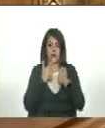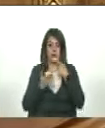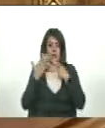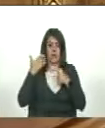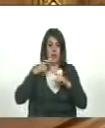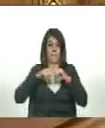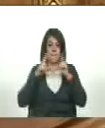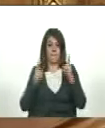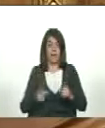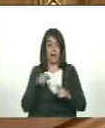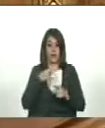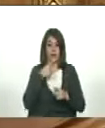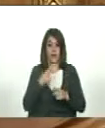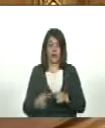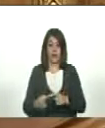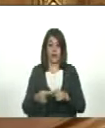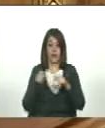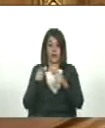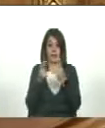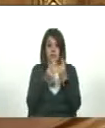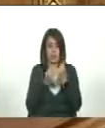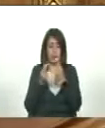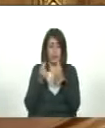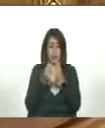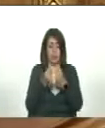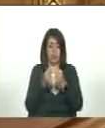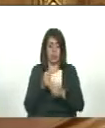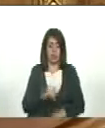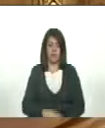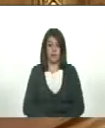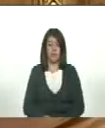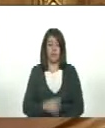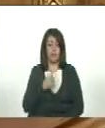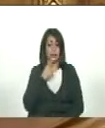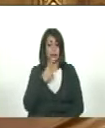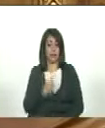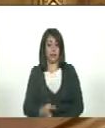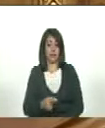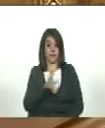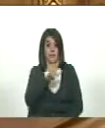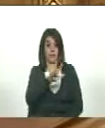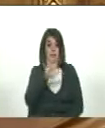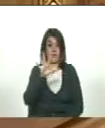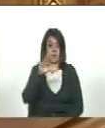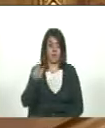anteriormente, pero destaco que de estos recursos que están previstos, el